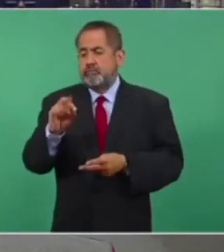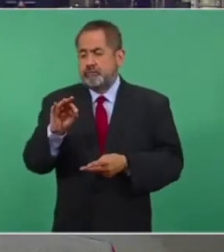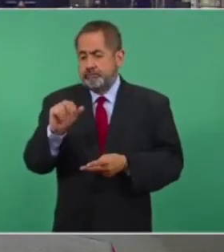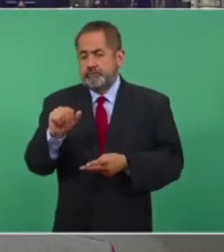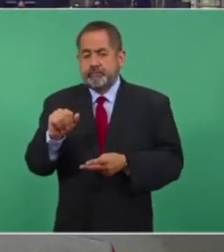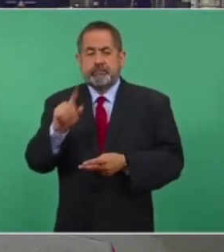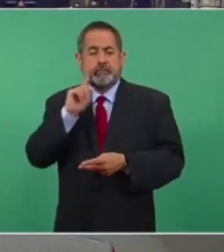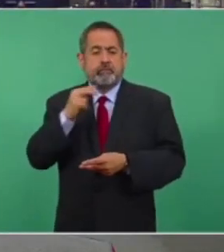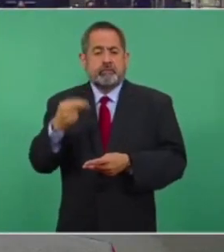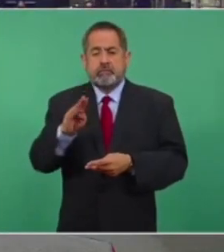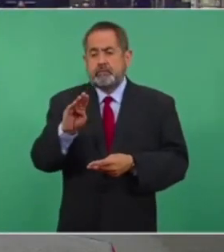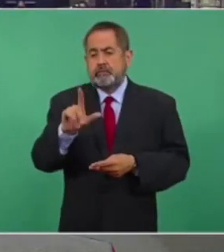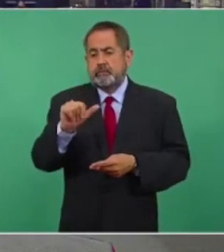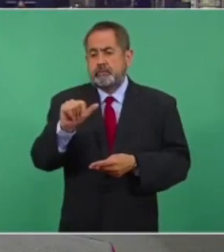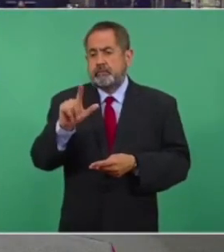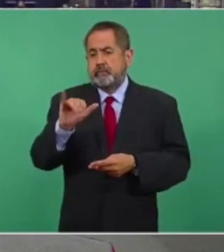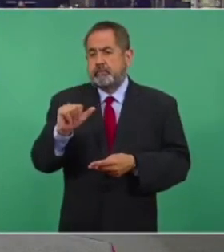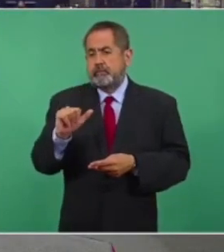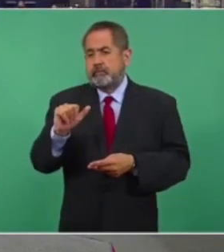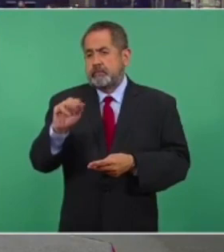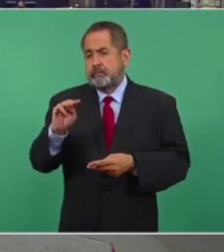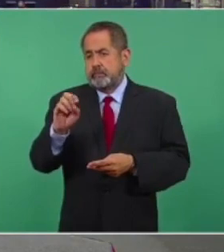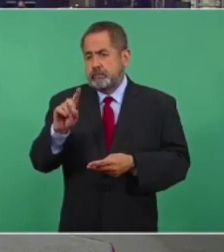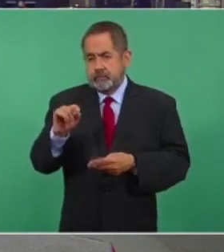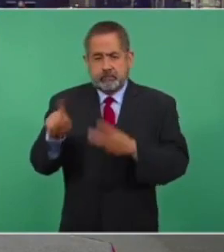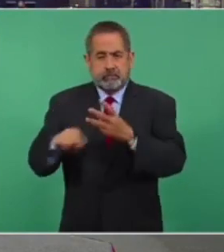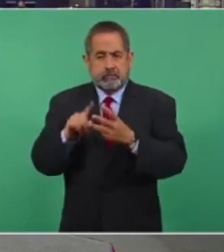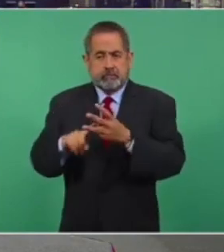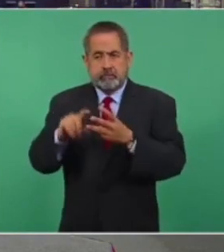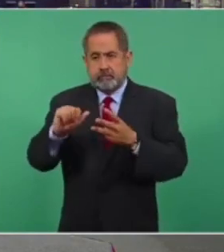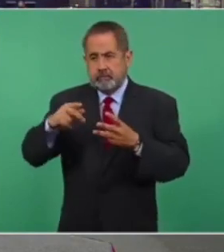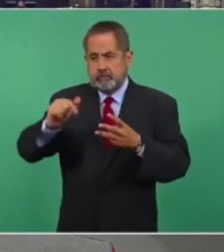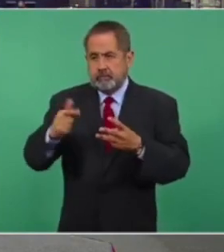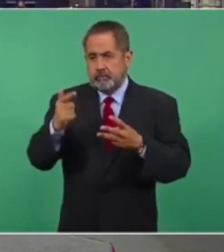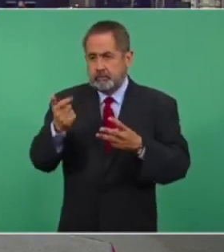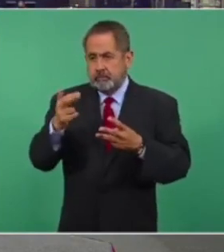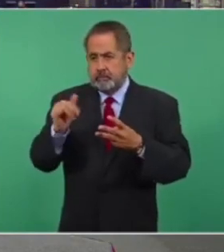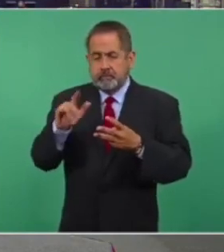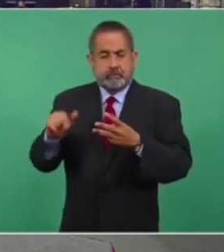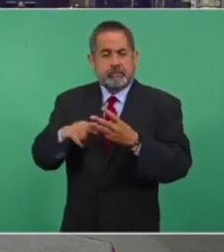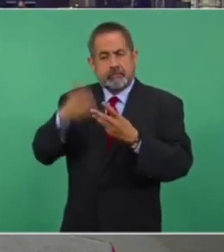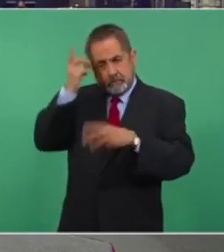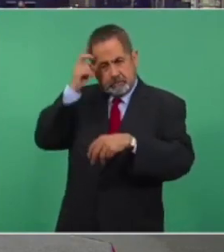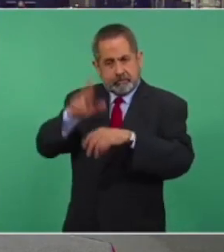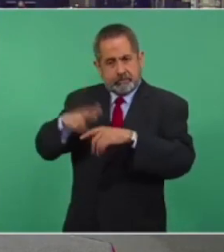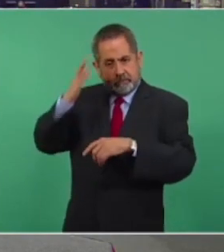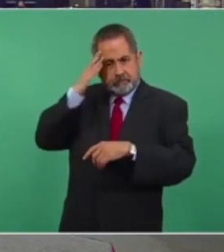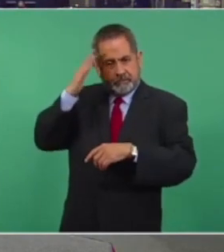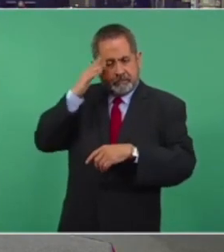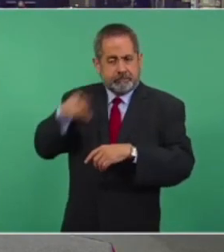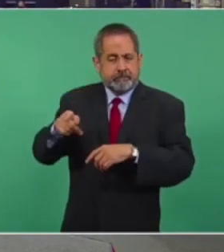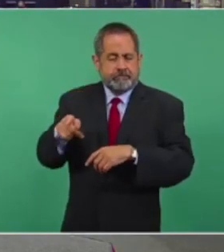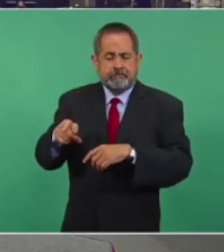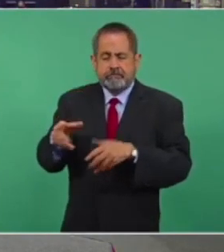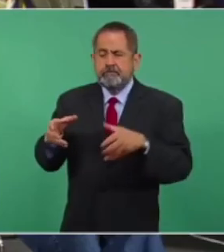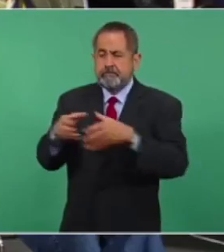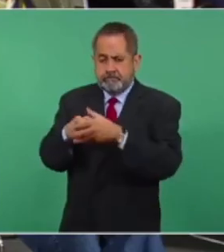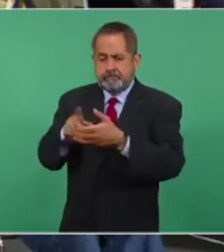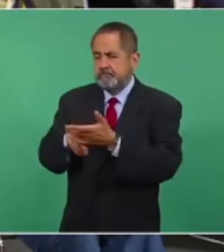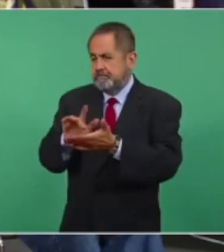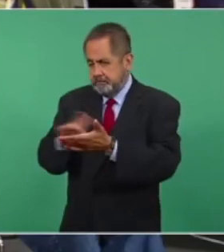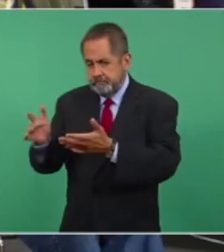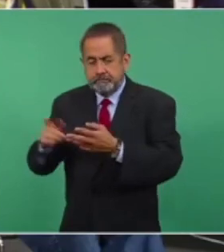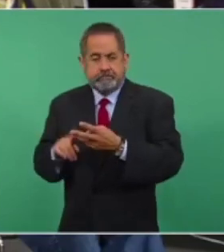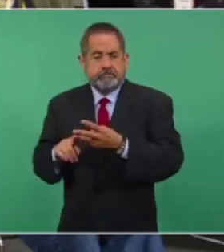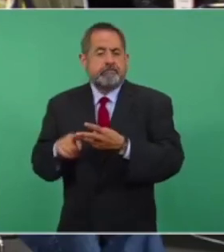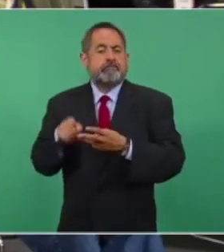Alicia Mendoza, a la maestra Ana Gabriela González de la Dirección General de Vinculación y Reparaciones Colectivas de